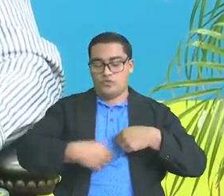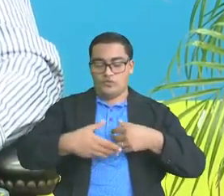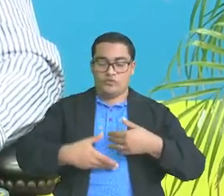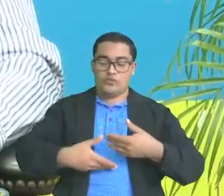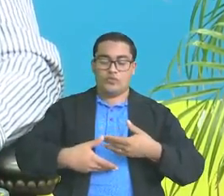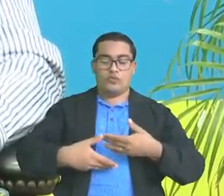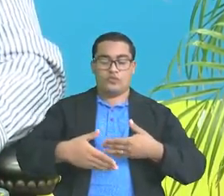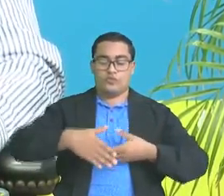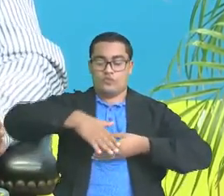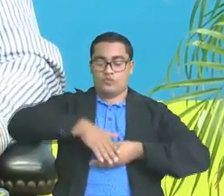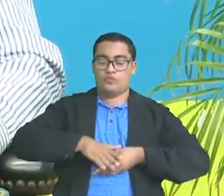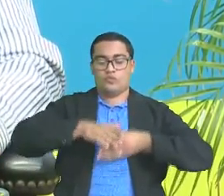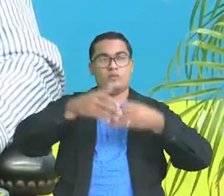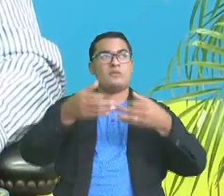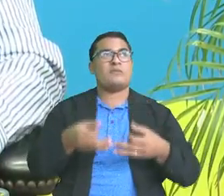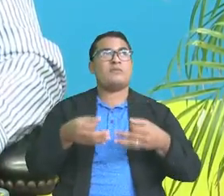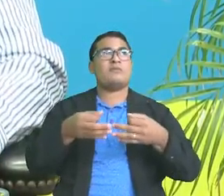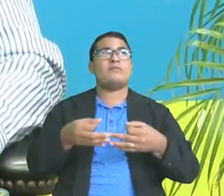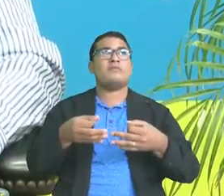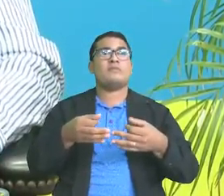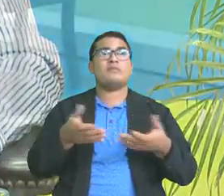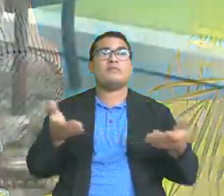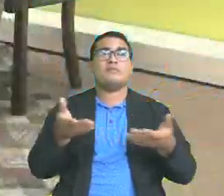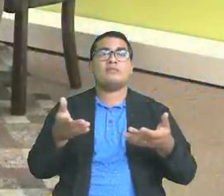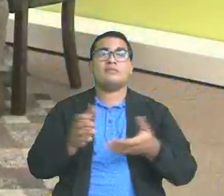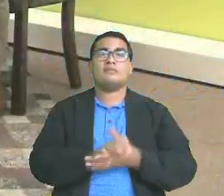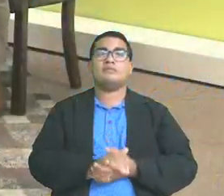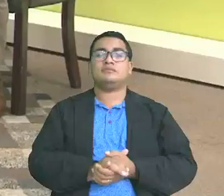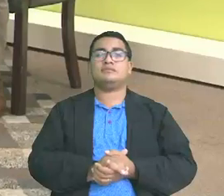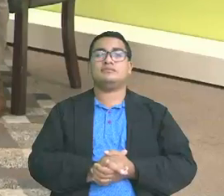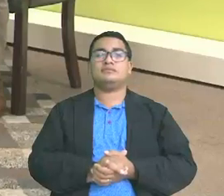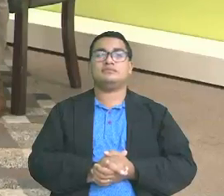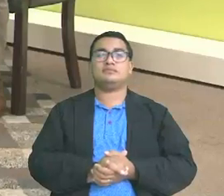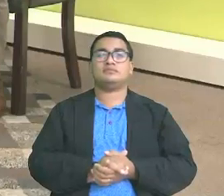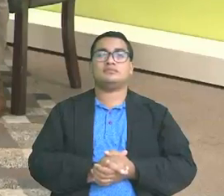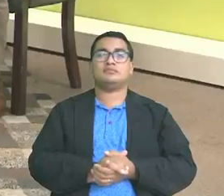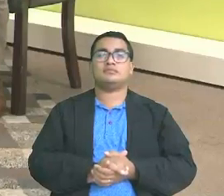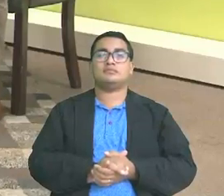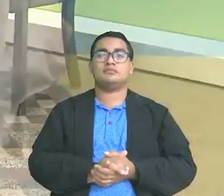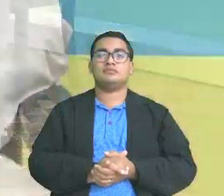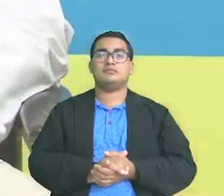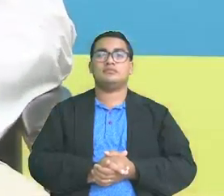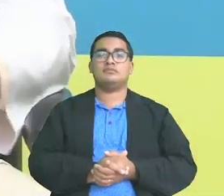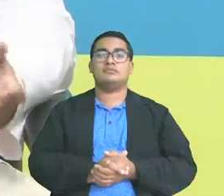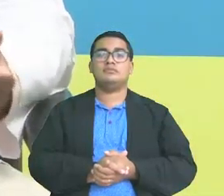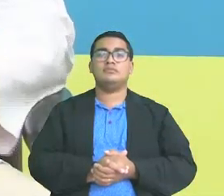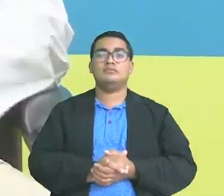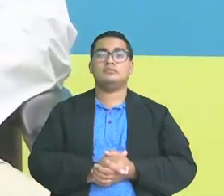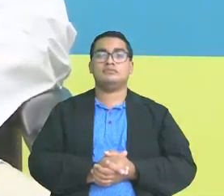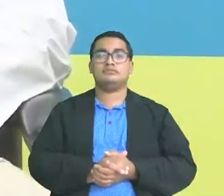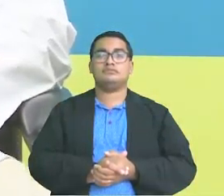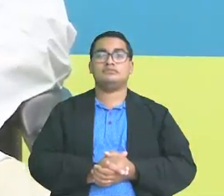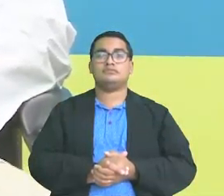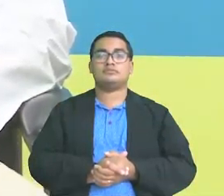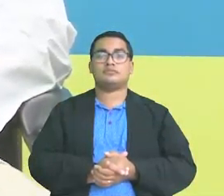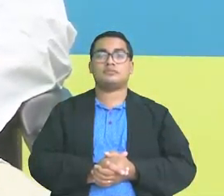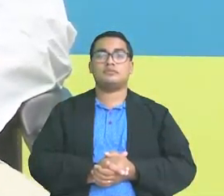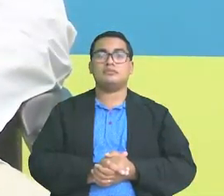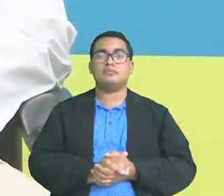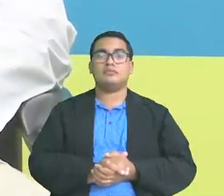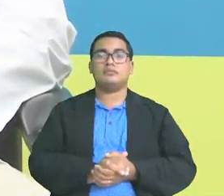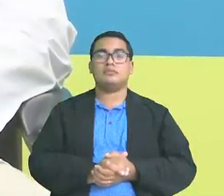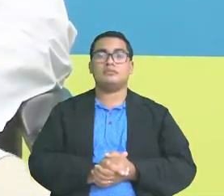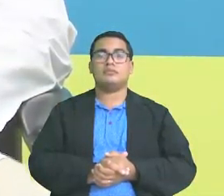precisamente es que se tiene que operar una hernia umbilical? Okay. ¿Y cuándo acudir al médico? Sí, vamos a iniciar que cuándo acudir al médico. Sí,